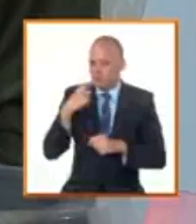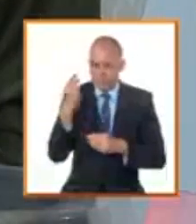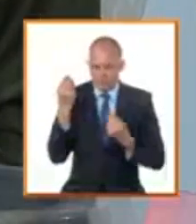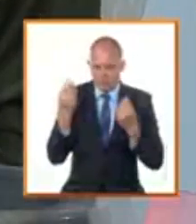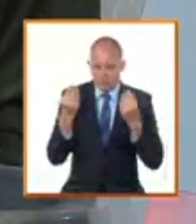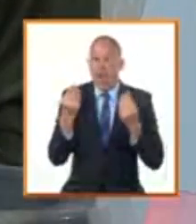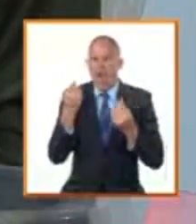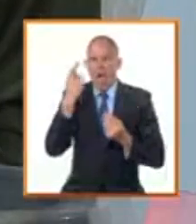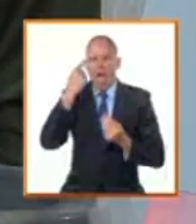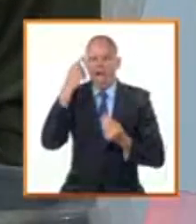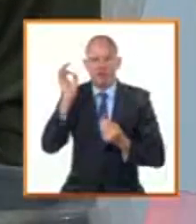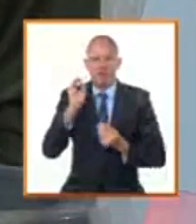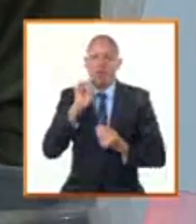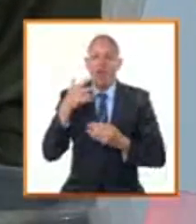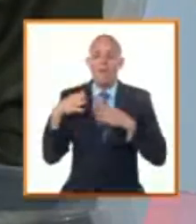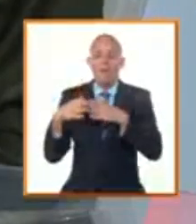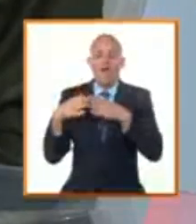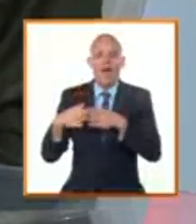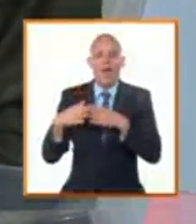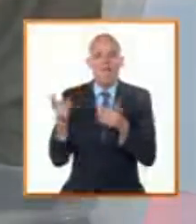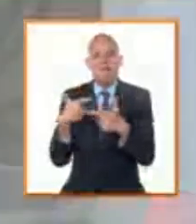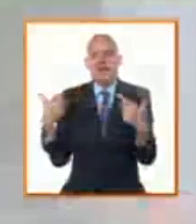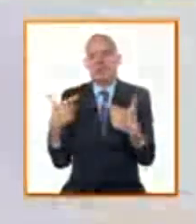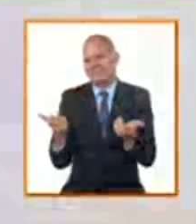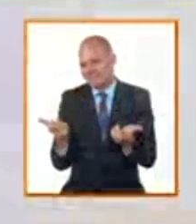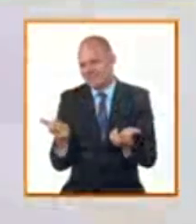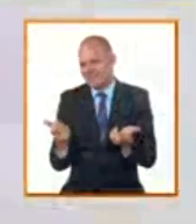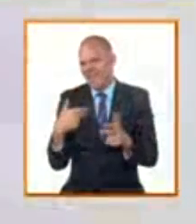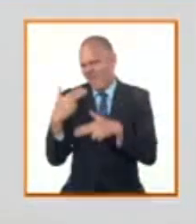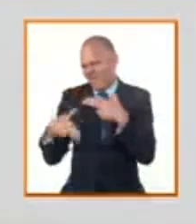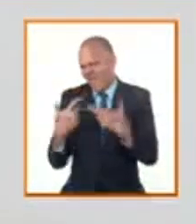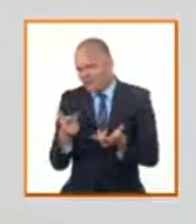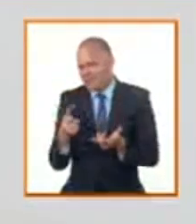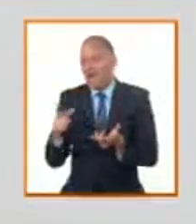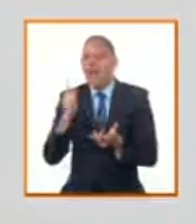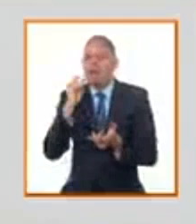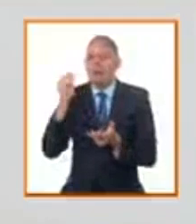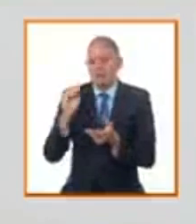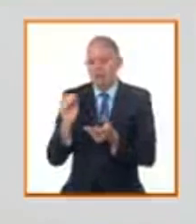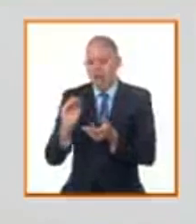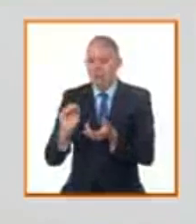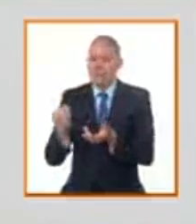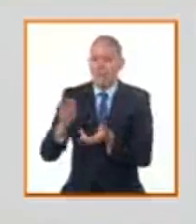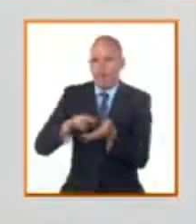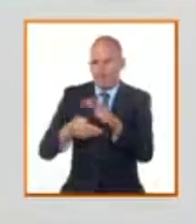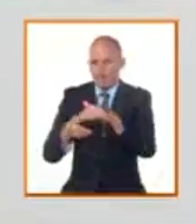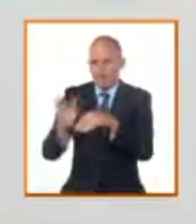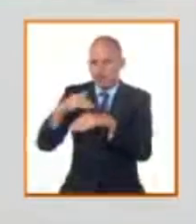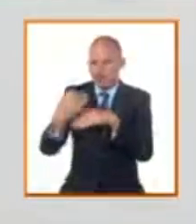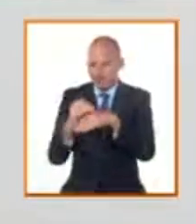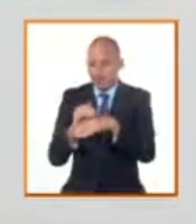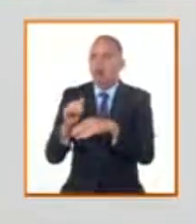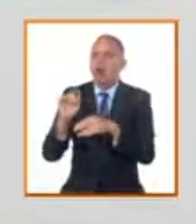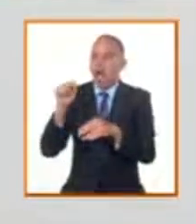emplearon entonces y diversificaron hacia la paquetería, hacia la carga no acompañada y el canal postal. Y por lo tanto también